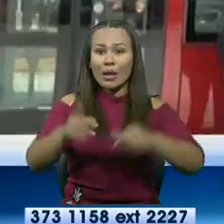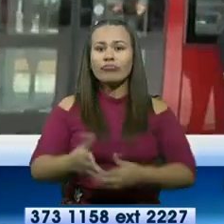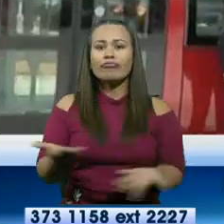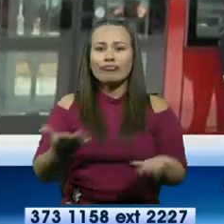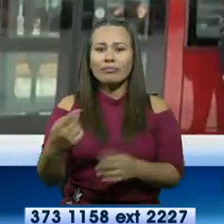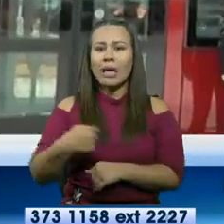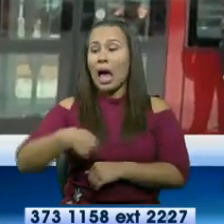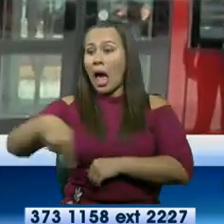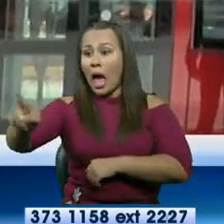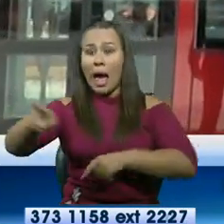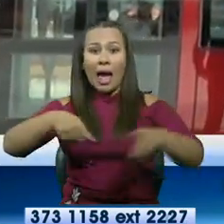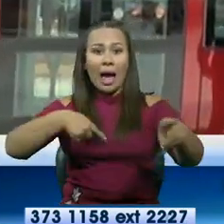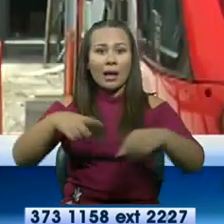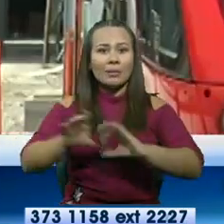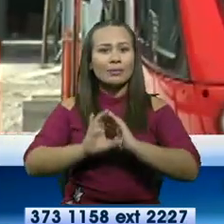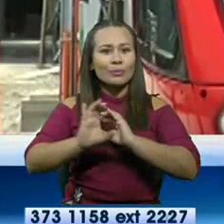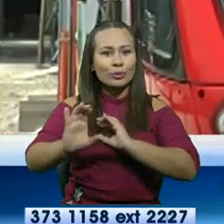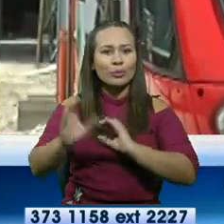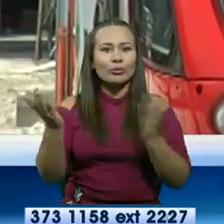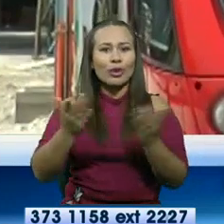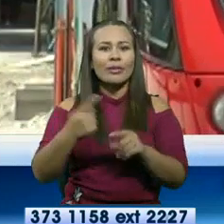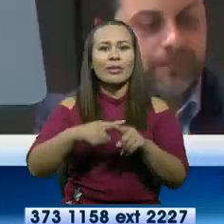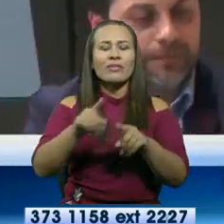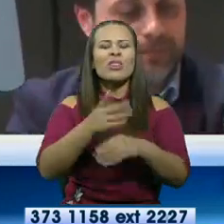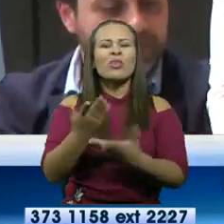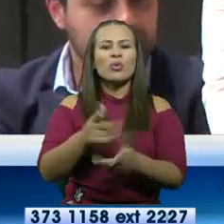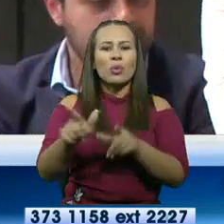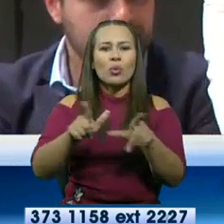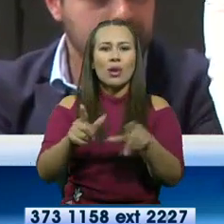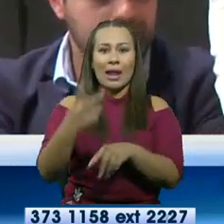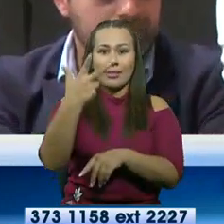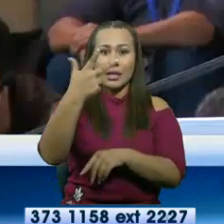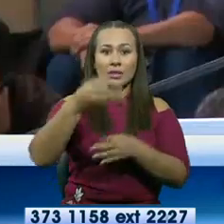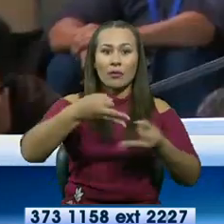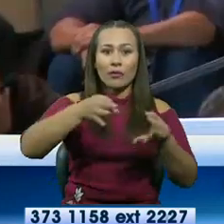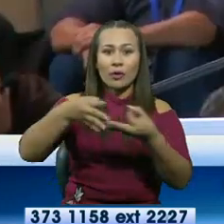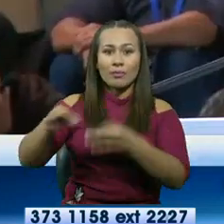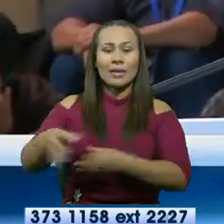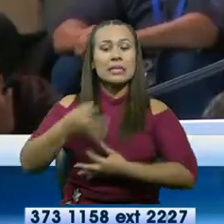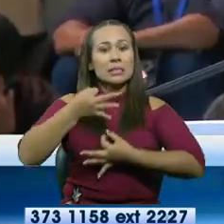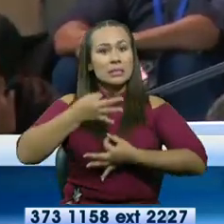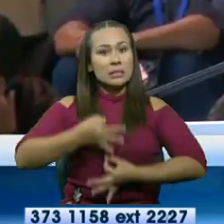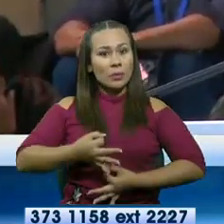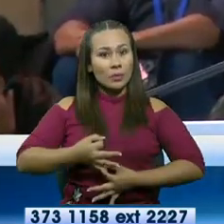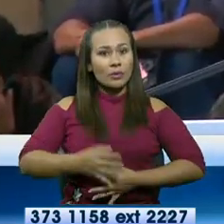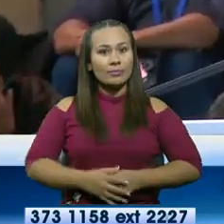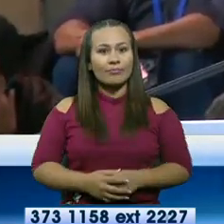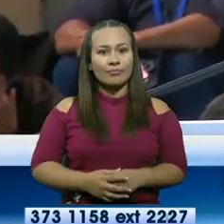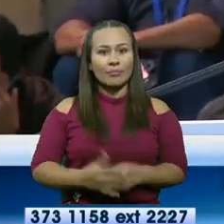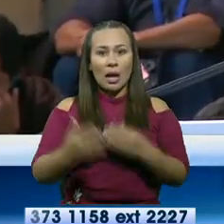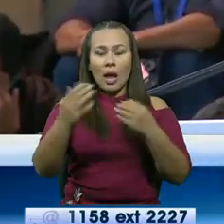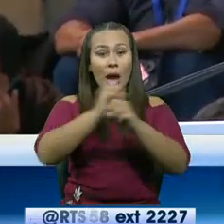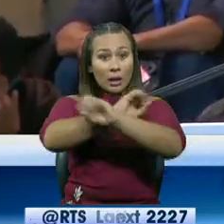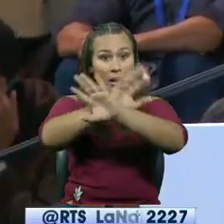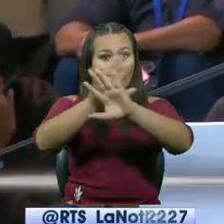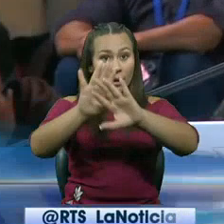Movilidad de la Urbe Azuaya se dará en varios campos, sobre todo en 3 aspectos. Garantizar